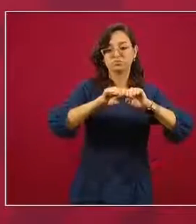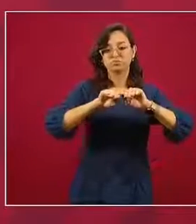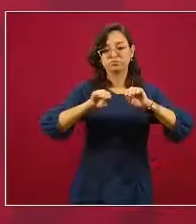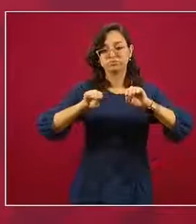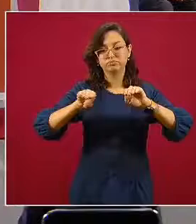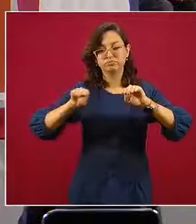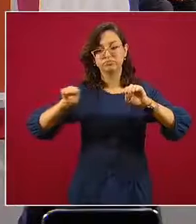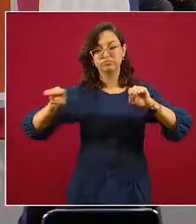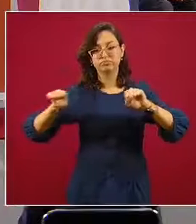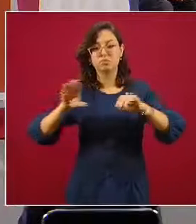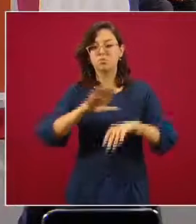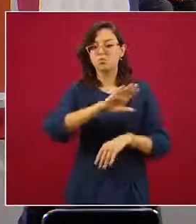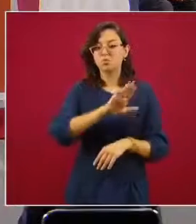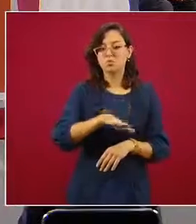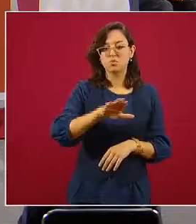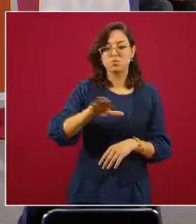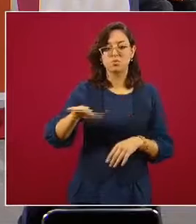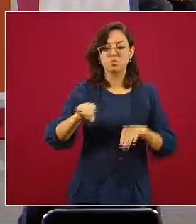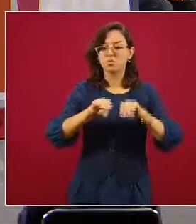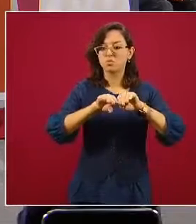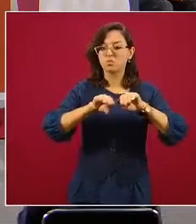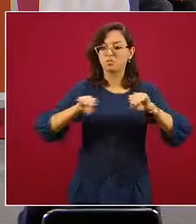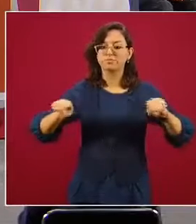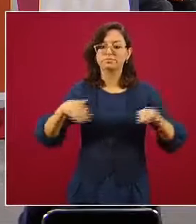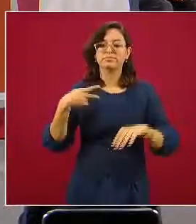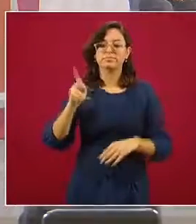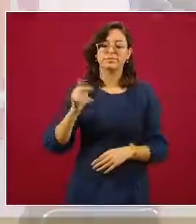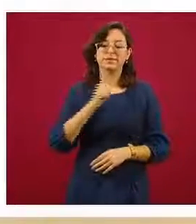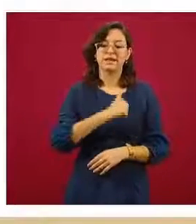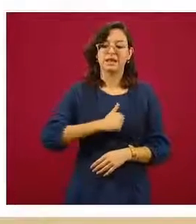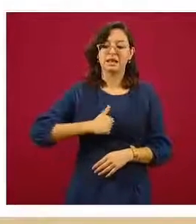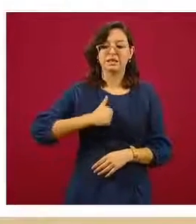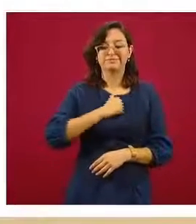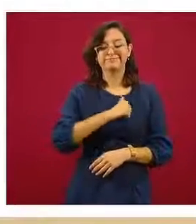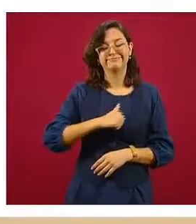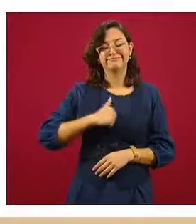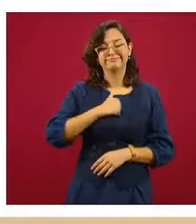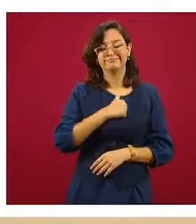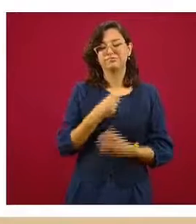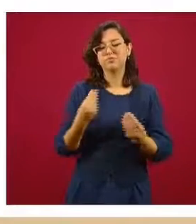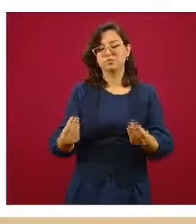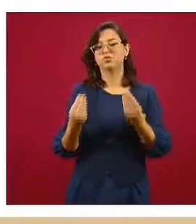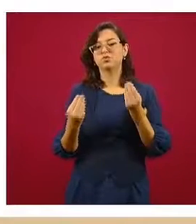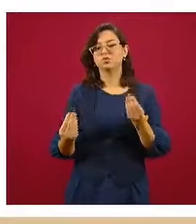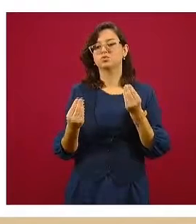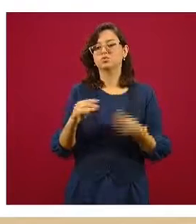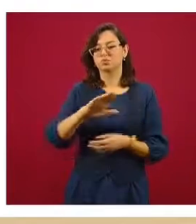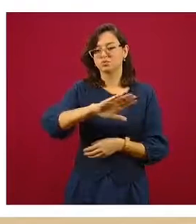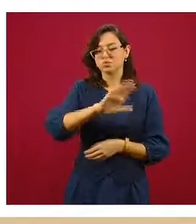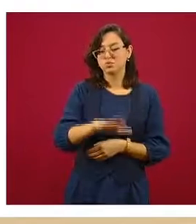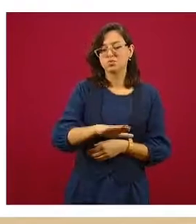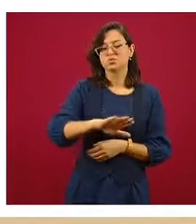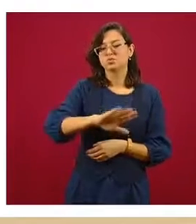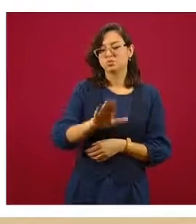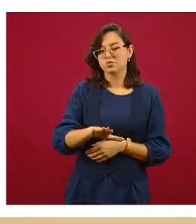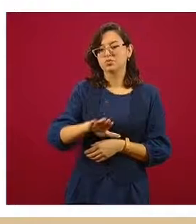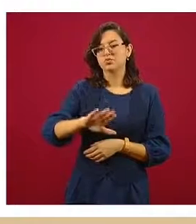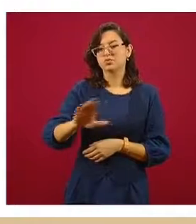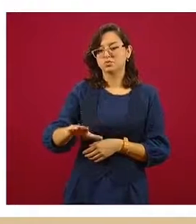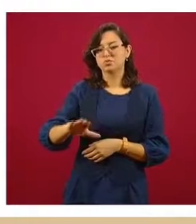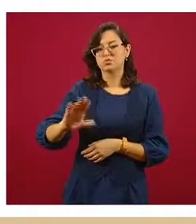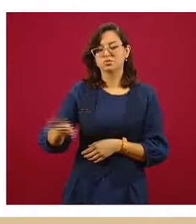estable la mortalidad, desafortunadamente estable alta, es decir, todavía reflejando la